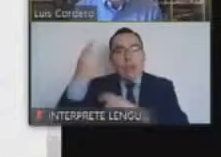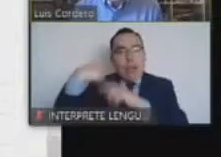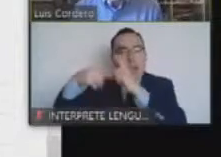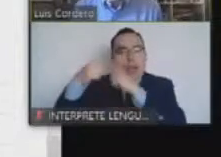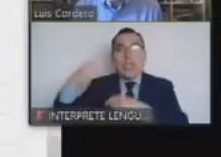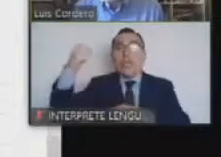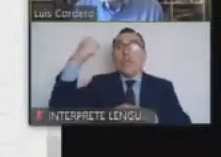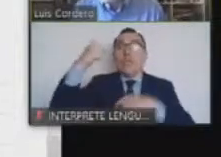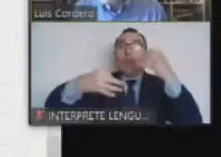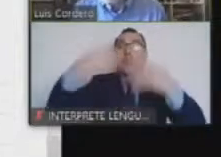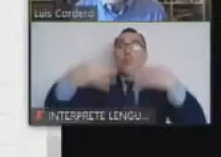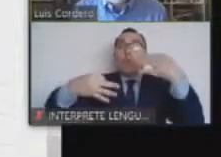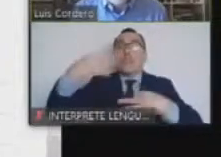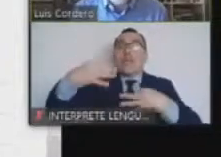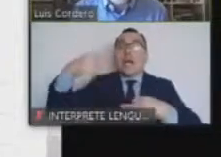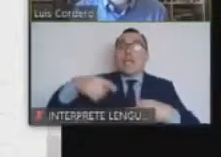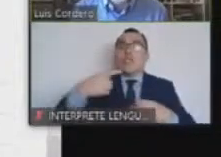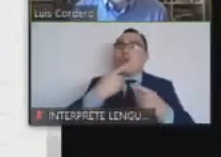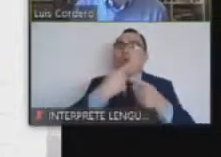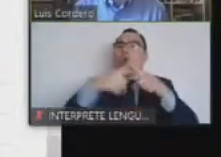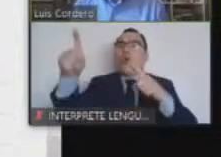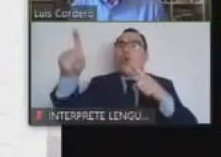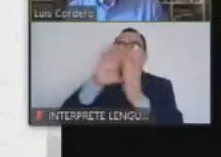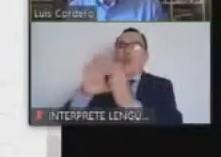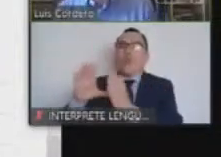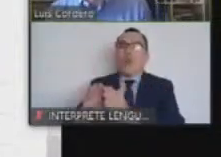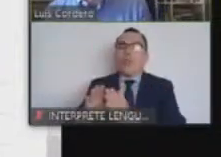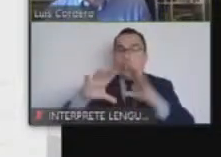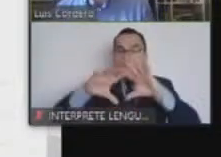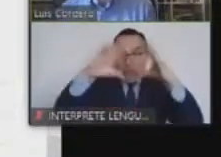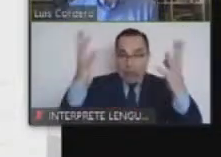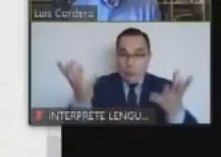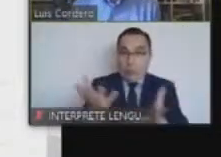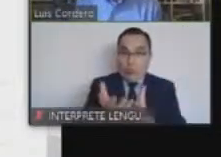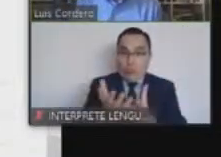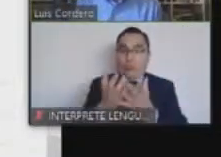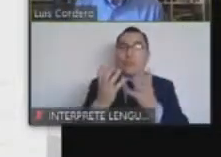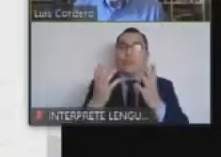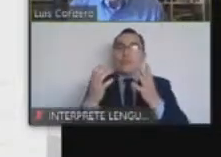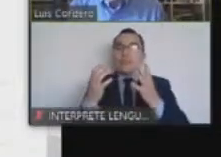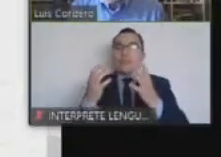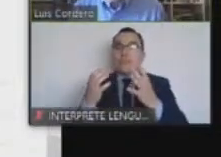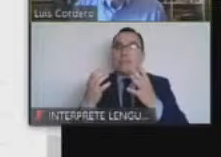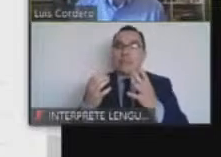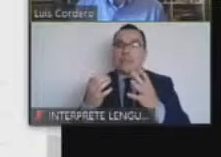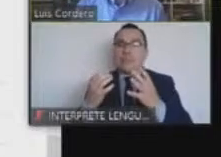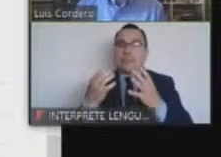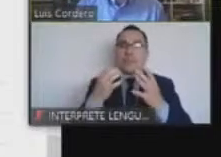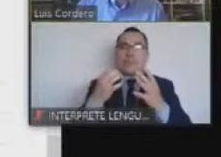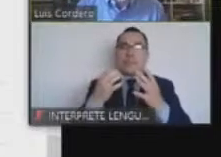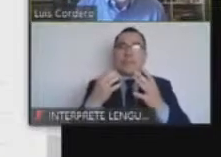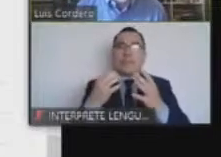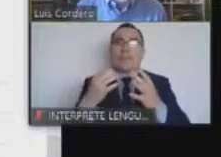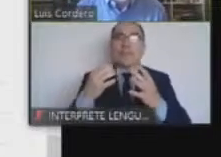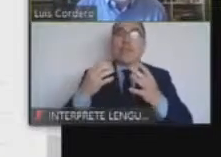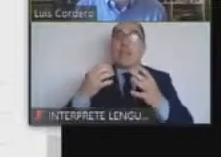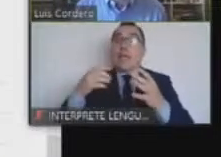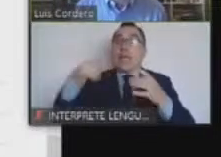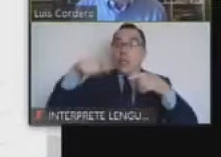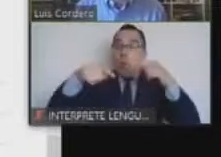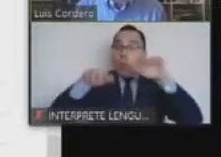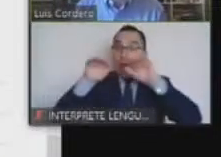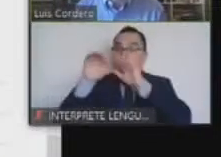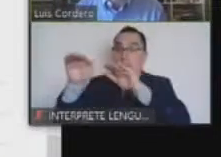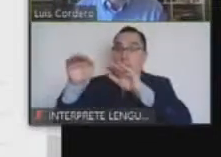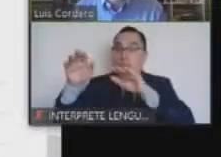Judicial, en el resto de los países del mundo, en el fondo, ¿no? Esos niveles de confianza también han decaído,